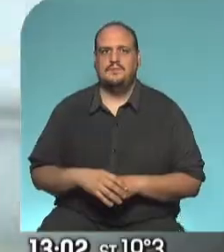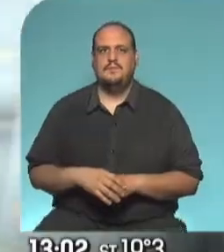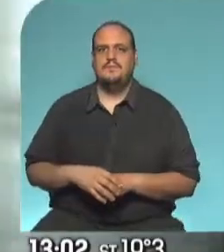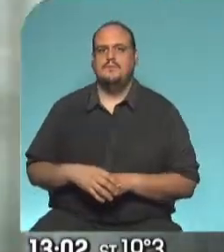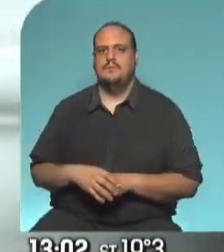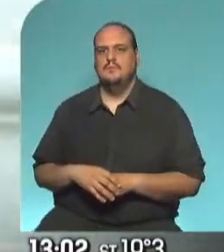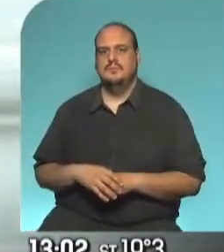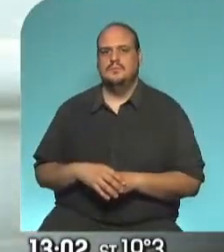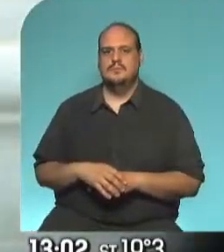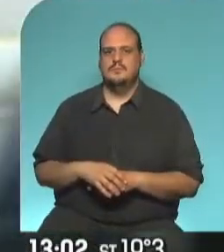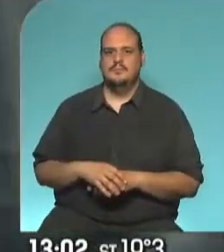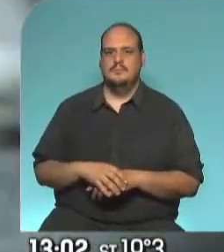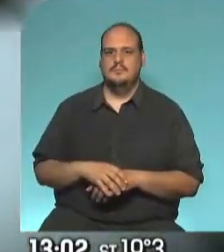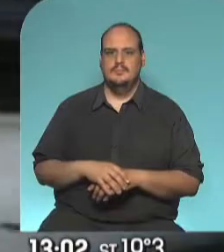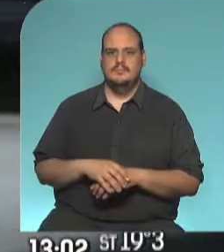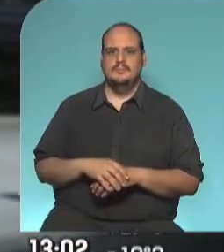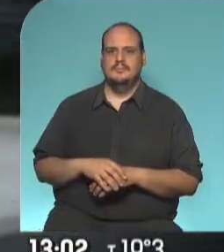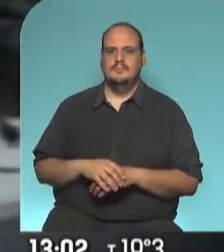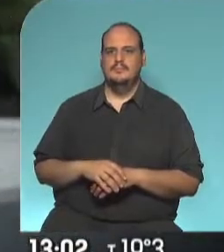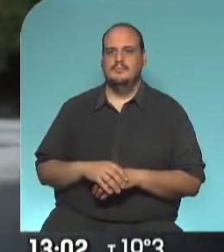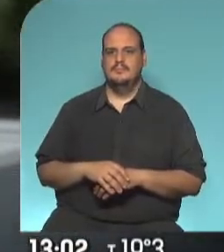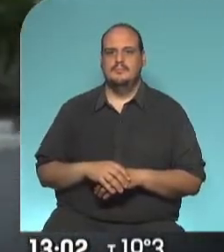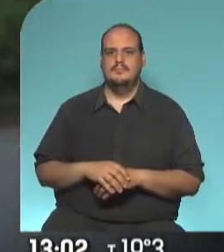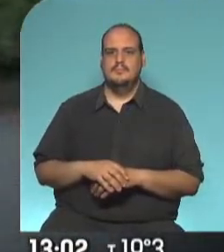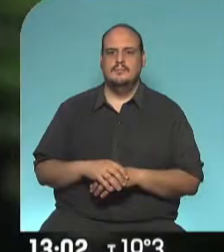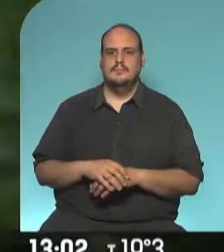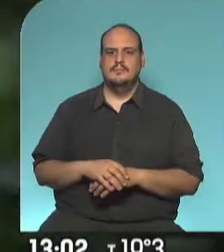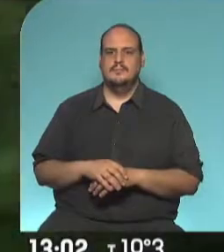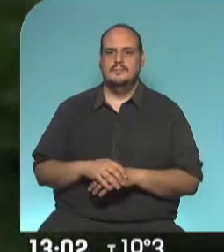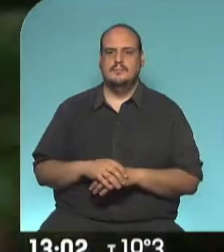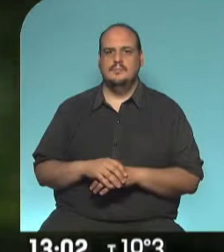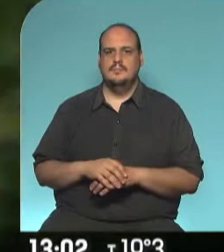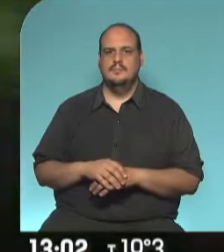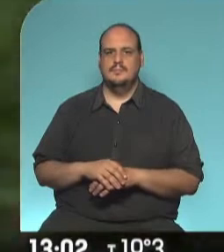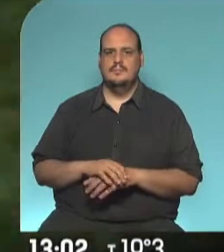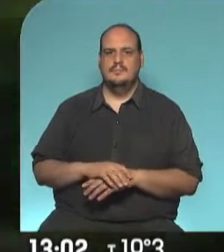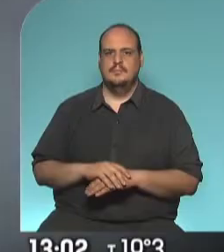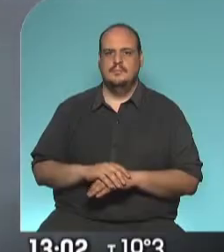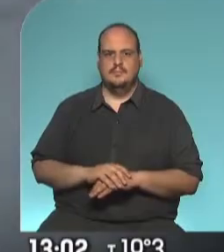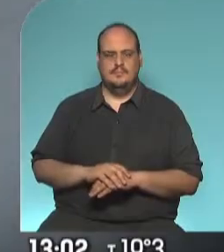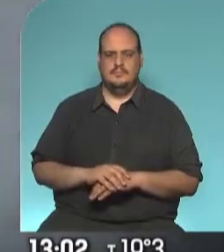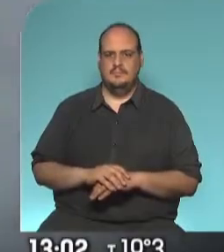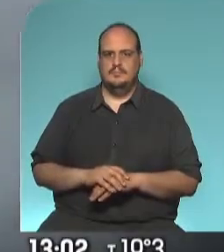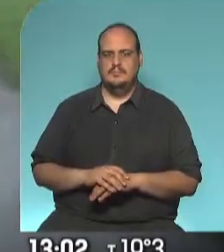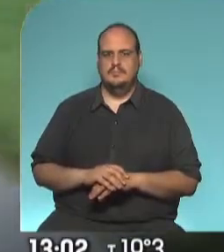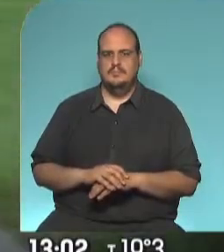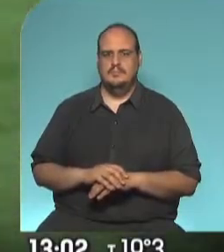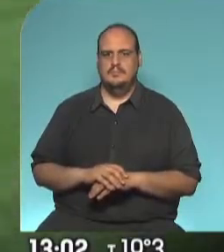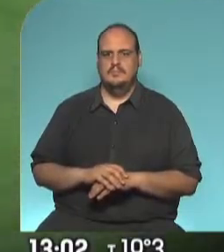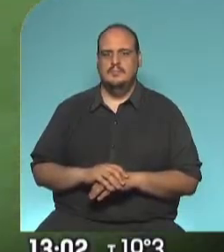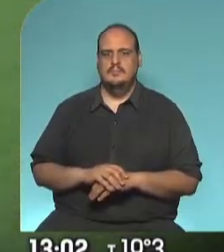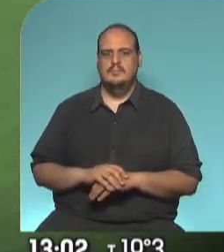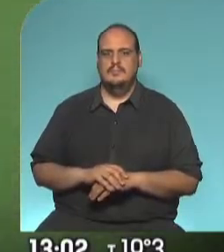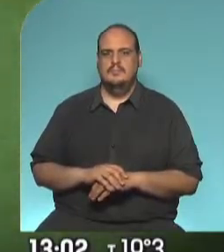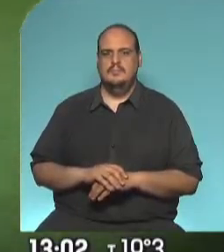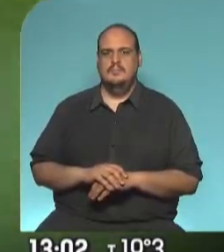President Donald Trump testing positive to COVID-19. He's had a fever, cough. The word coming out of the White House is that